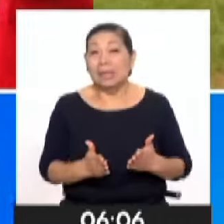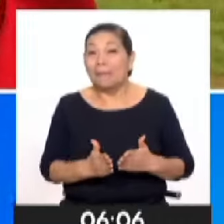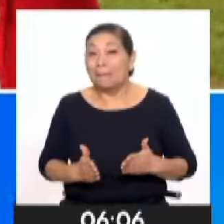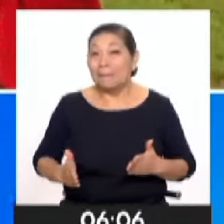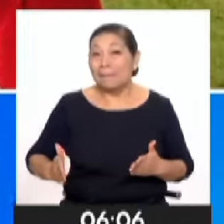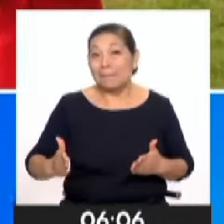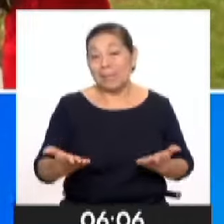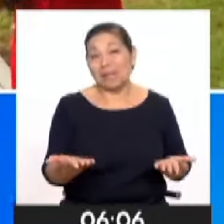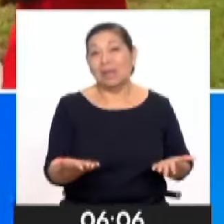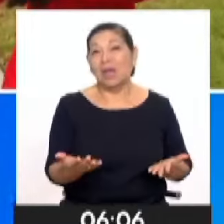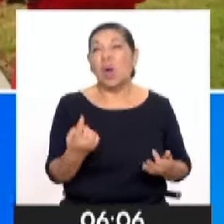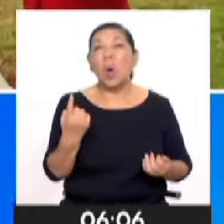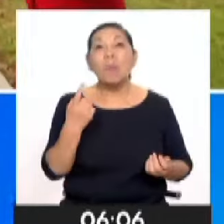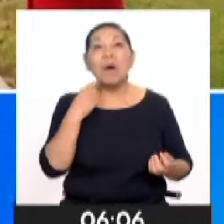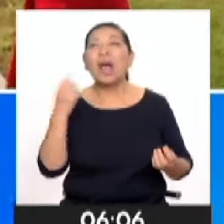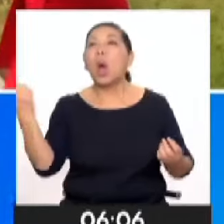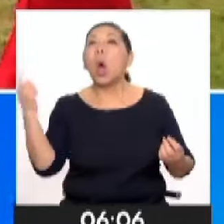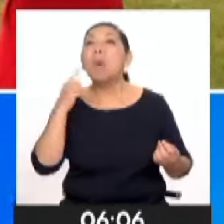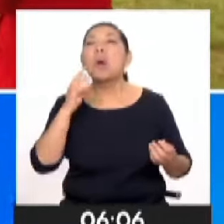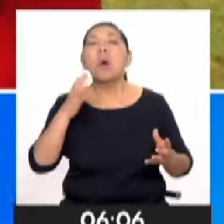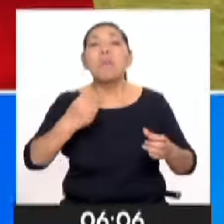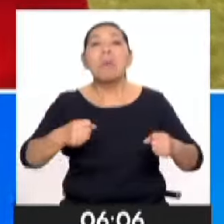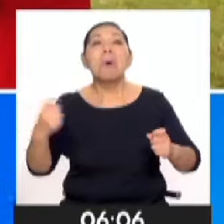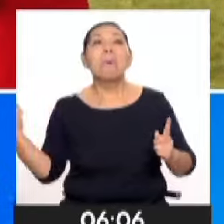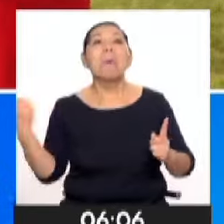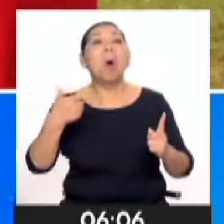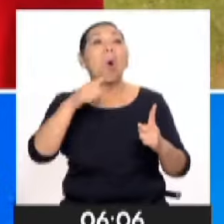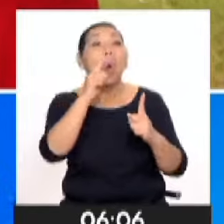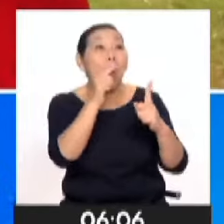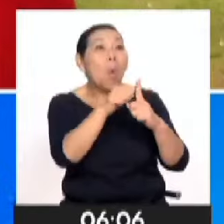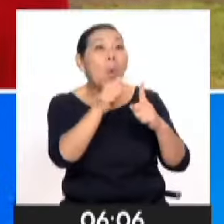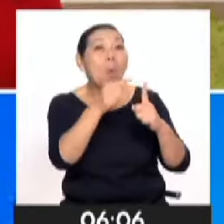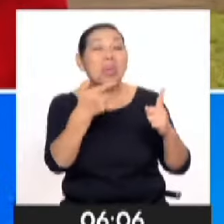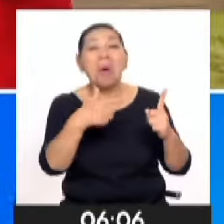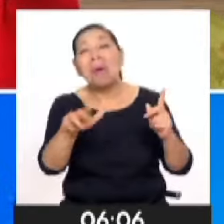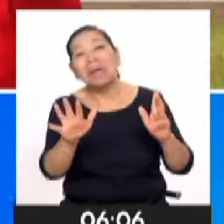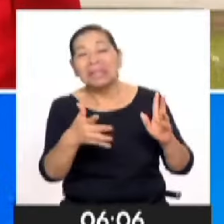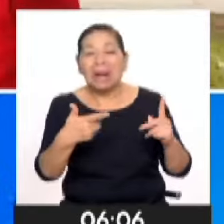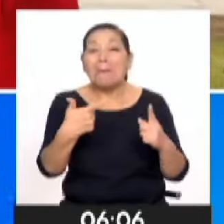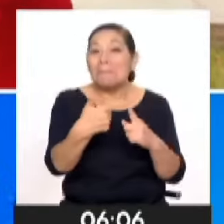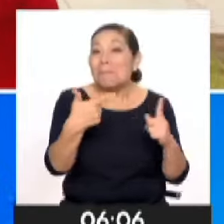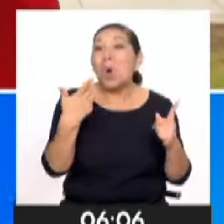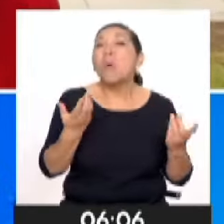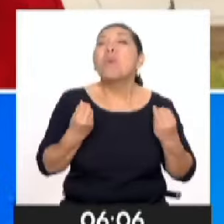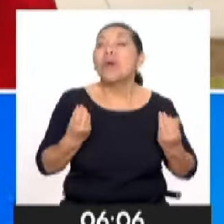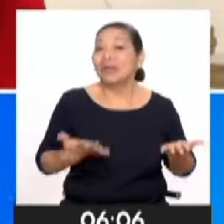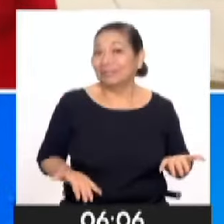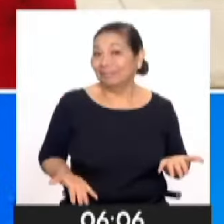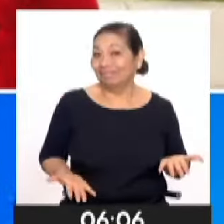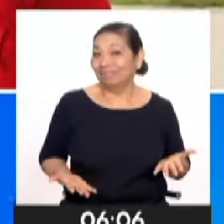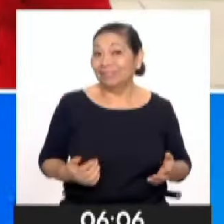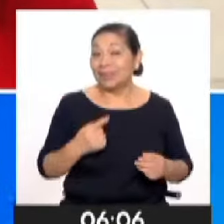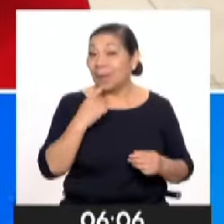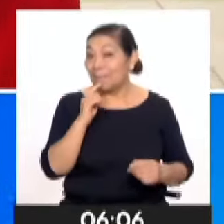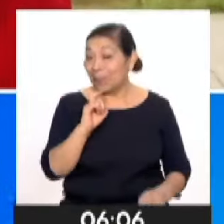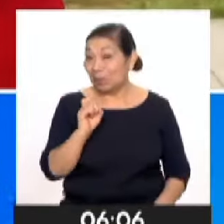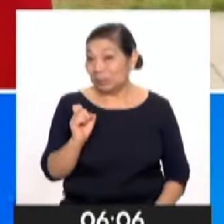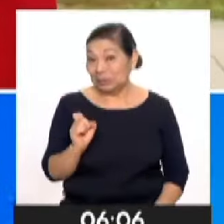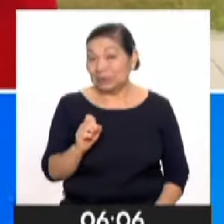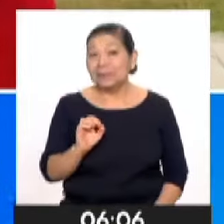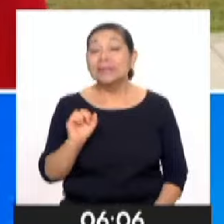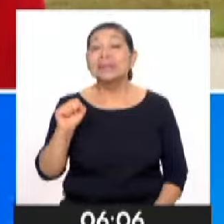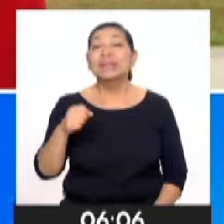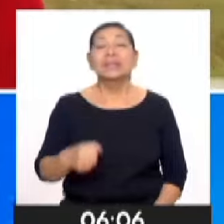para darle estos impactos de bala siete impactos de bala tenemos algunas preguntas en estudios te escuchamos